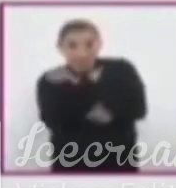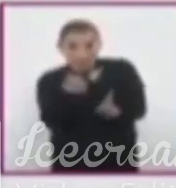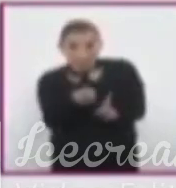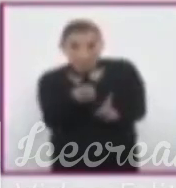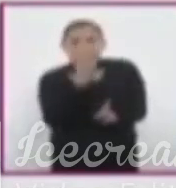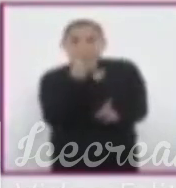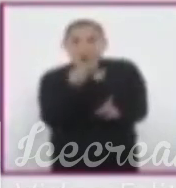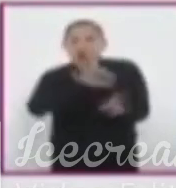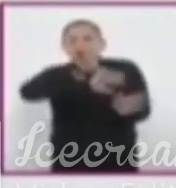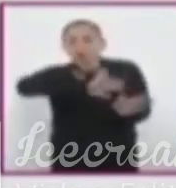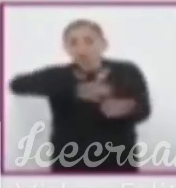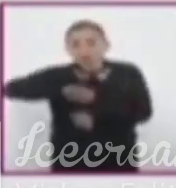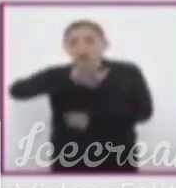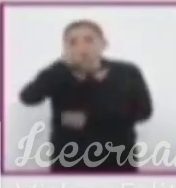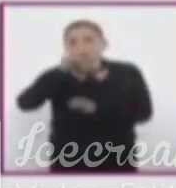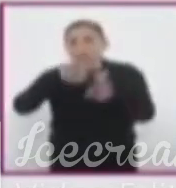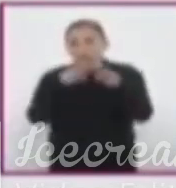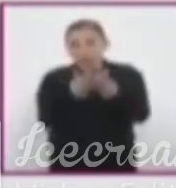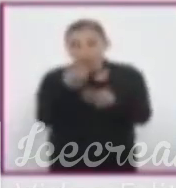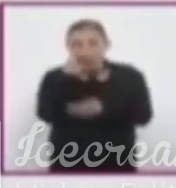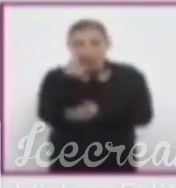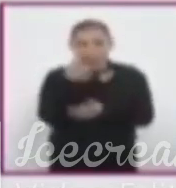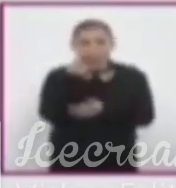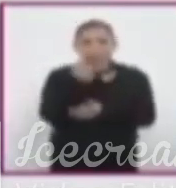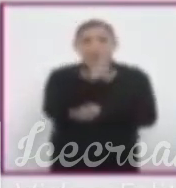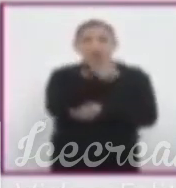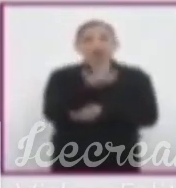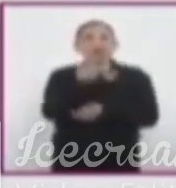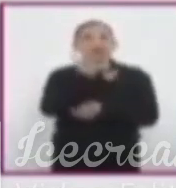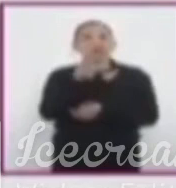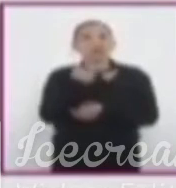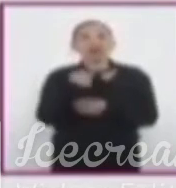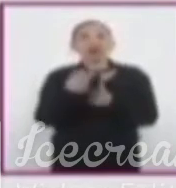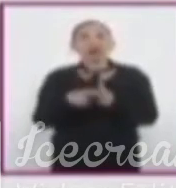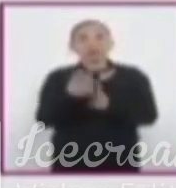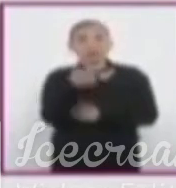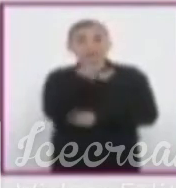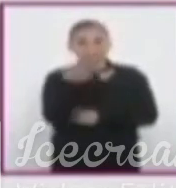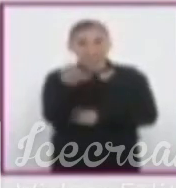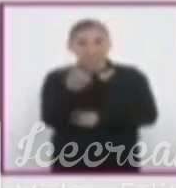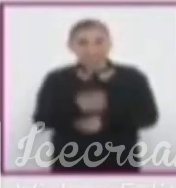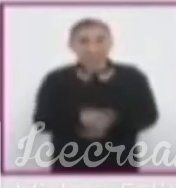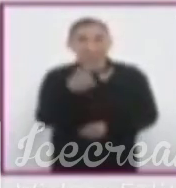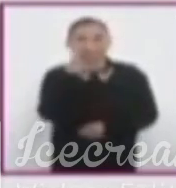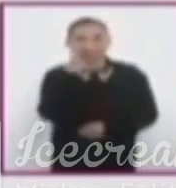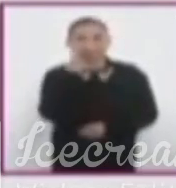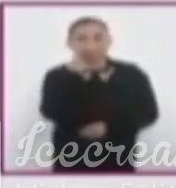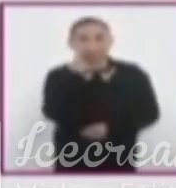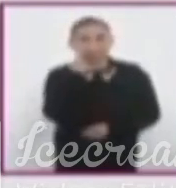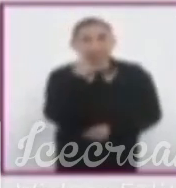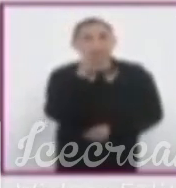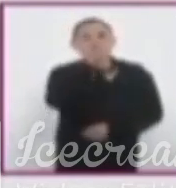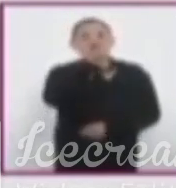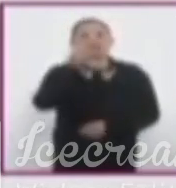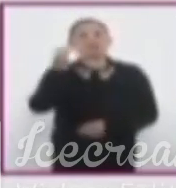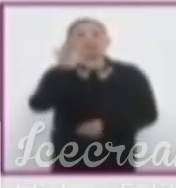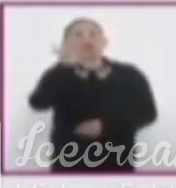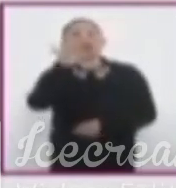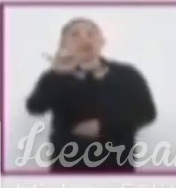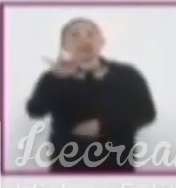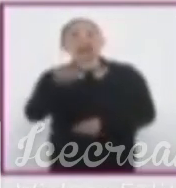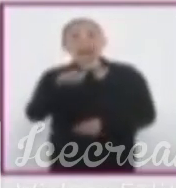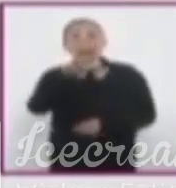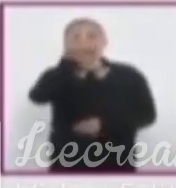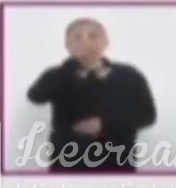directa, puedes dividir la cantidad entre 100. En este caso, tendríamos que dividir